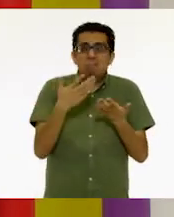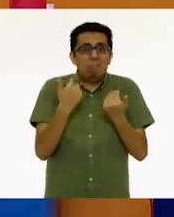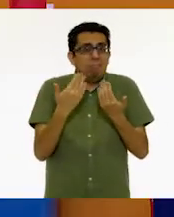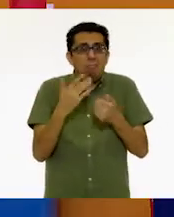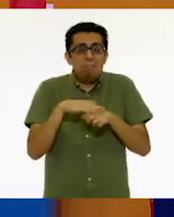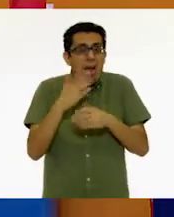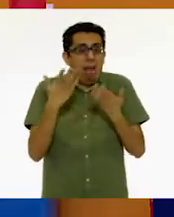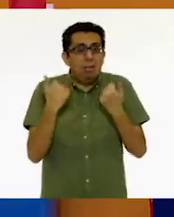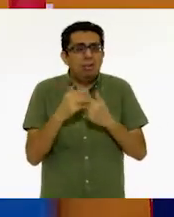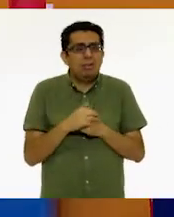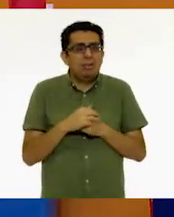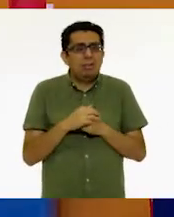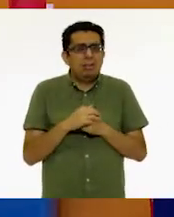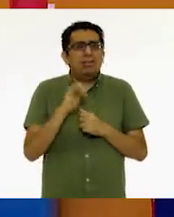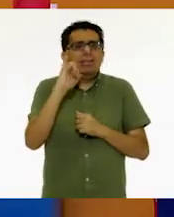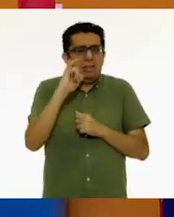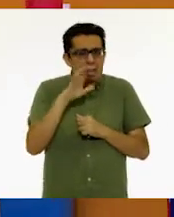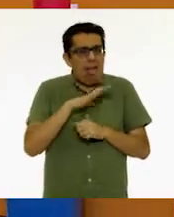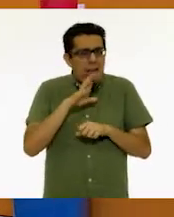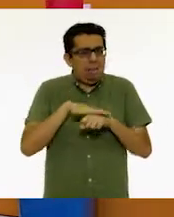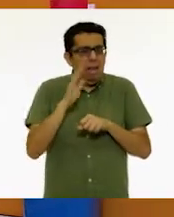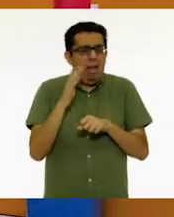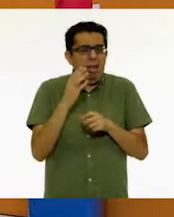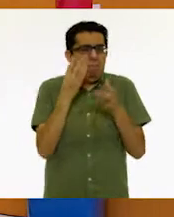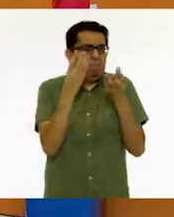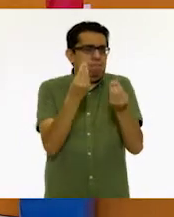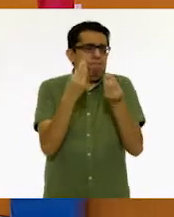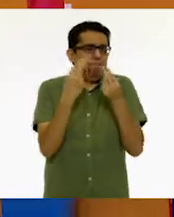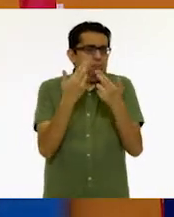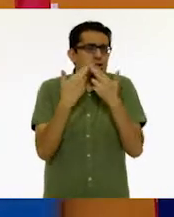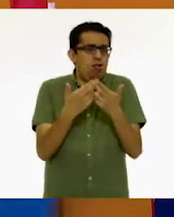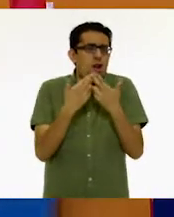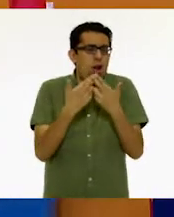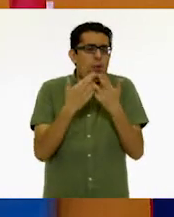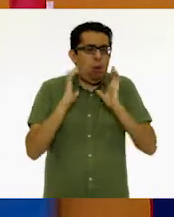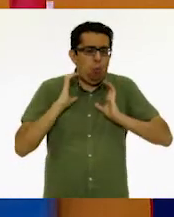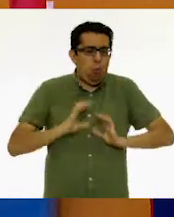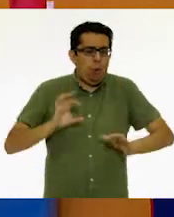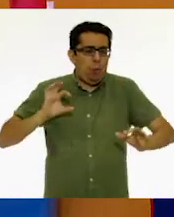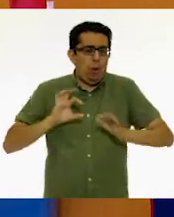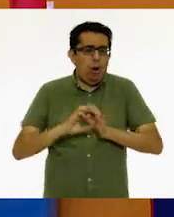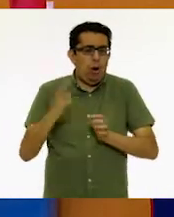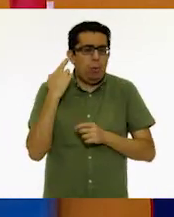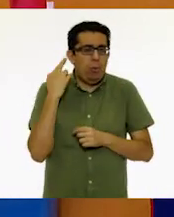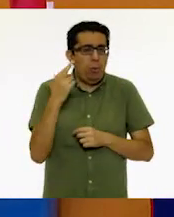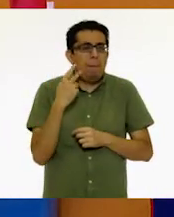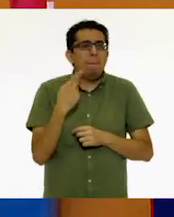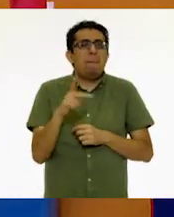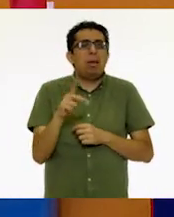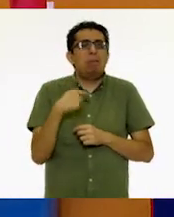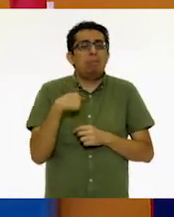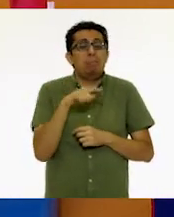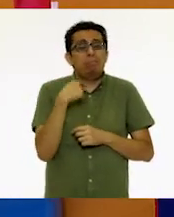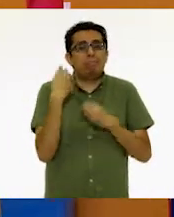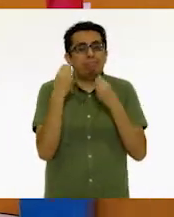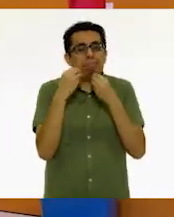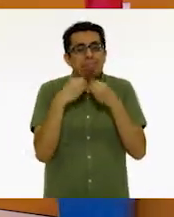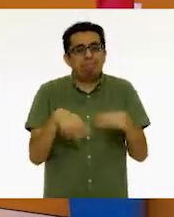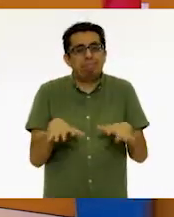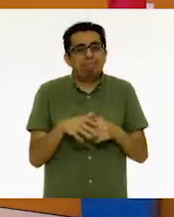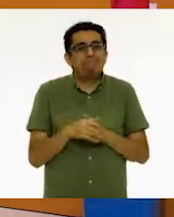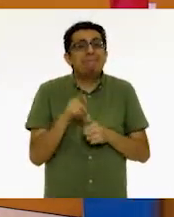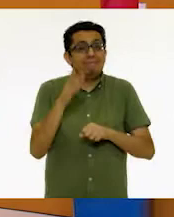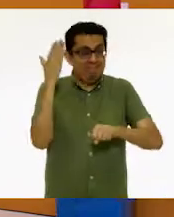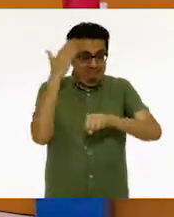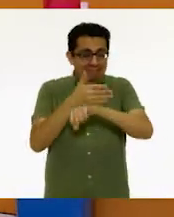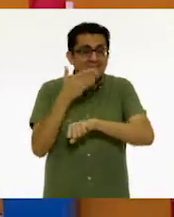maestra. No, pues yo creo que sí. Hay infinidad de sonidos por hacer con nuestro cuerpo, pero ya perdí. Sí, ¿pero qué castigo, te castigo.